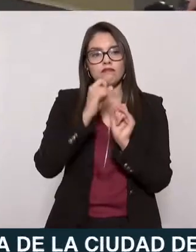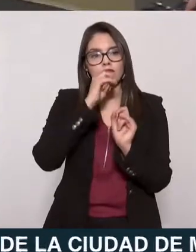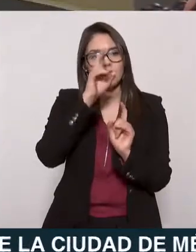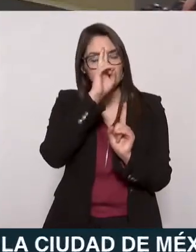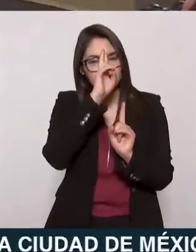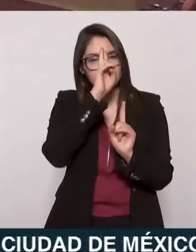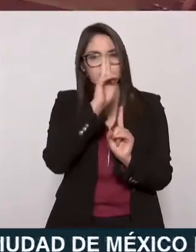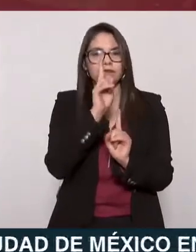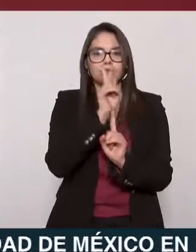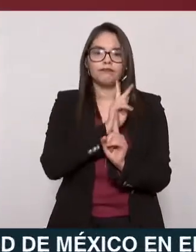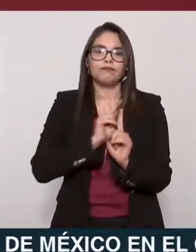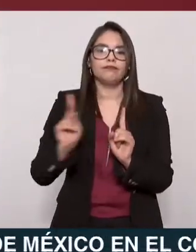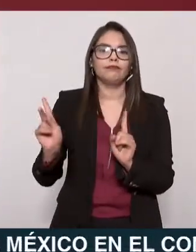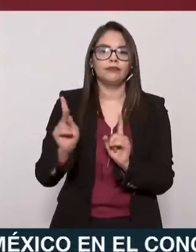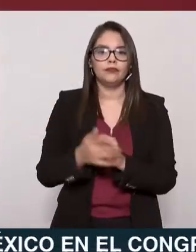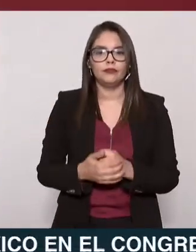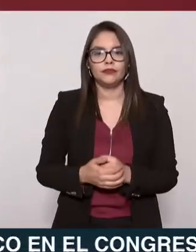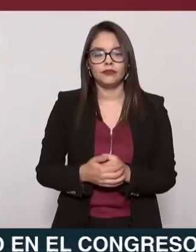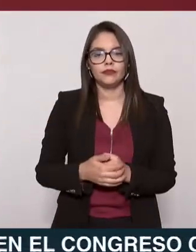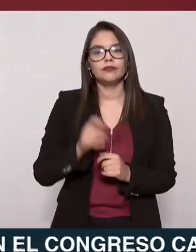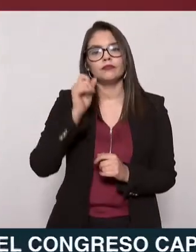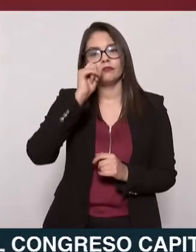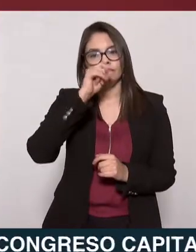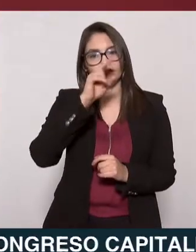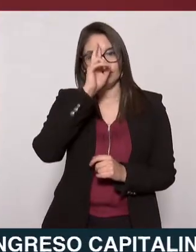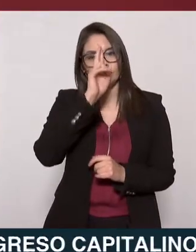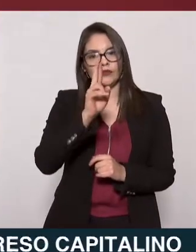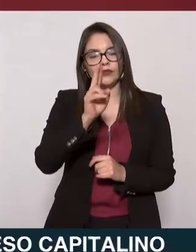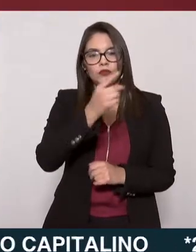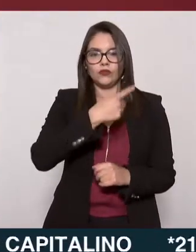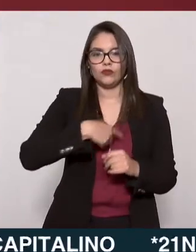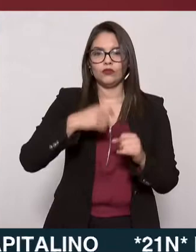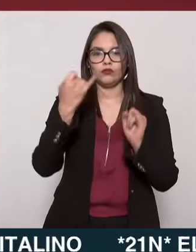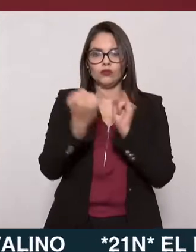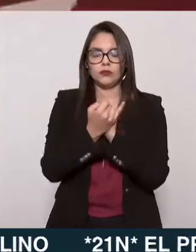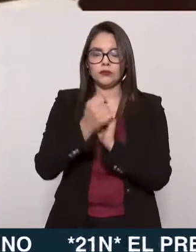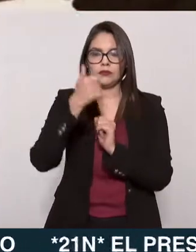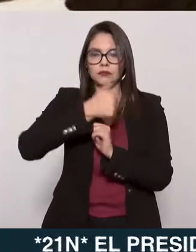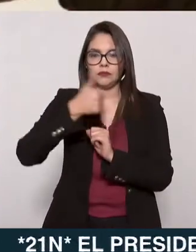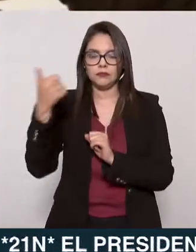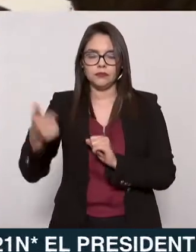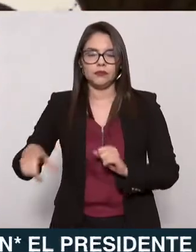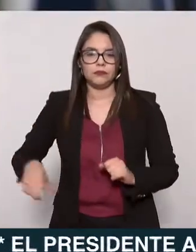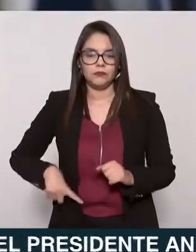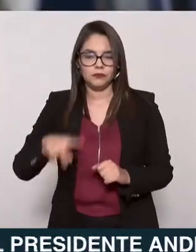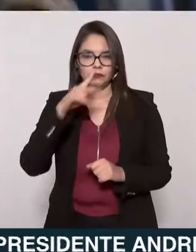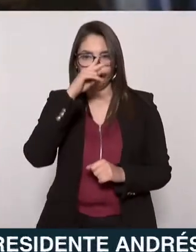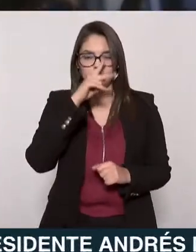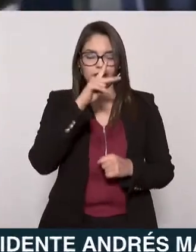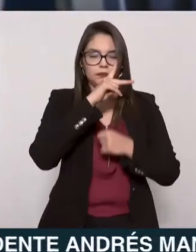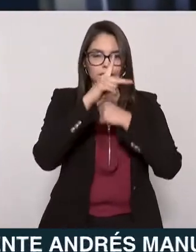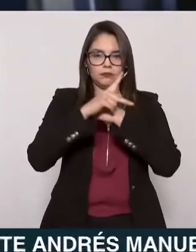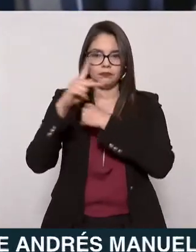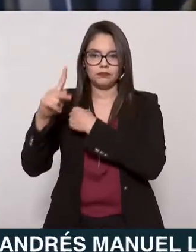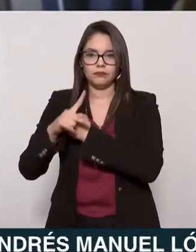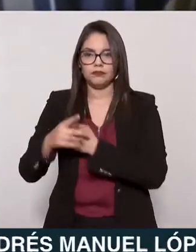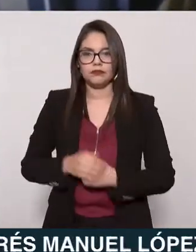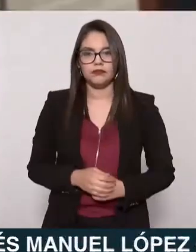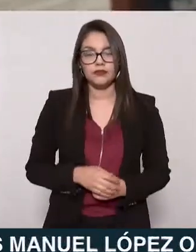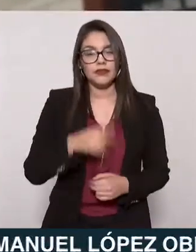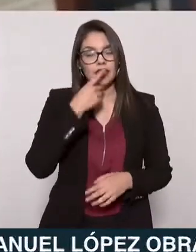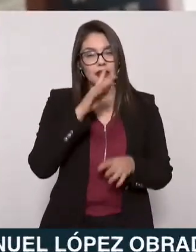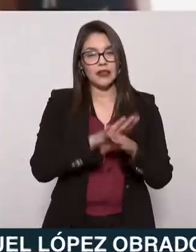respetuoso de nuestras soberanías. Recordó que el primer momento crítico